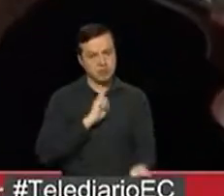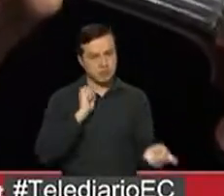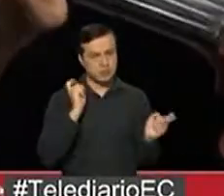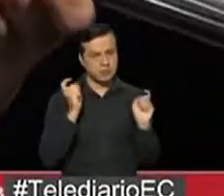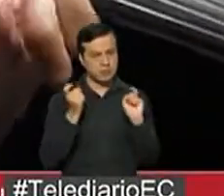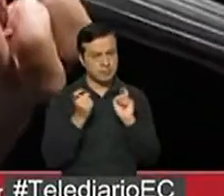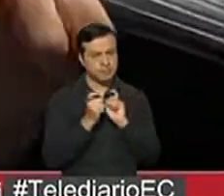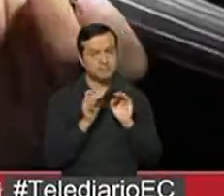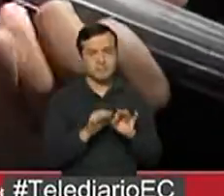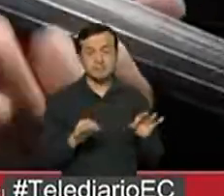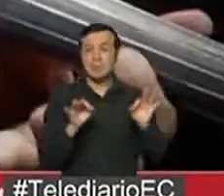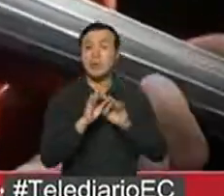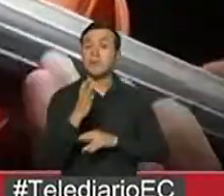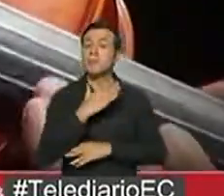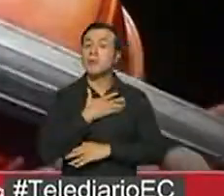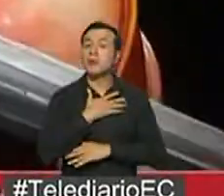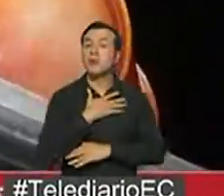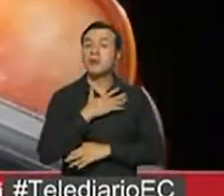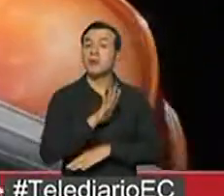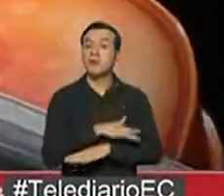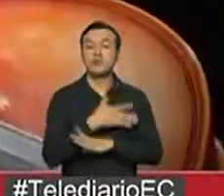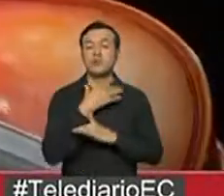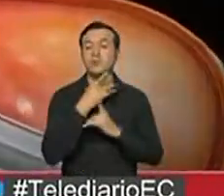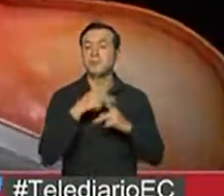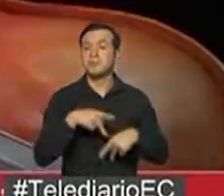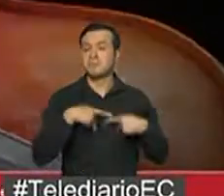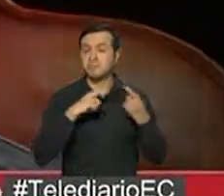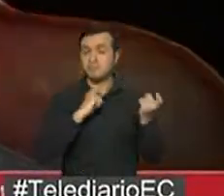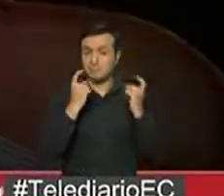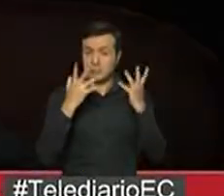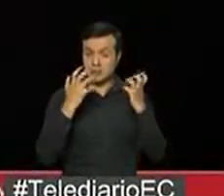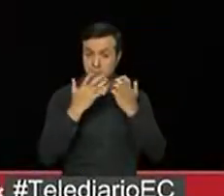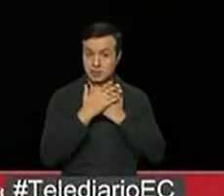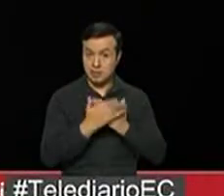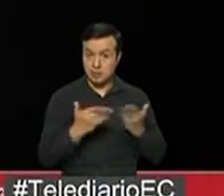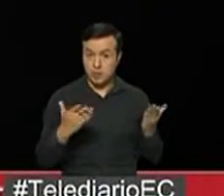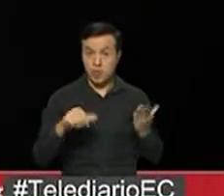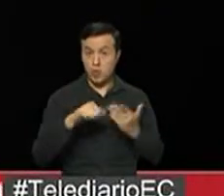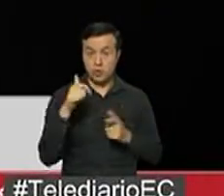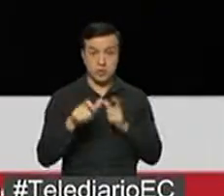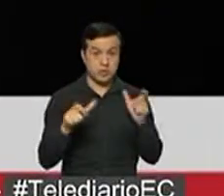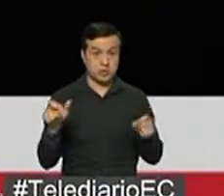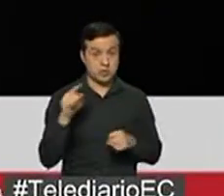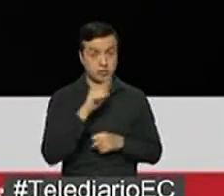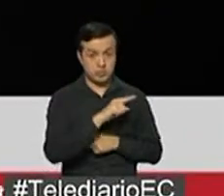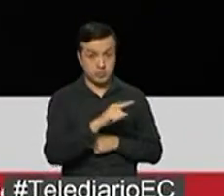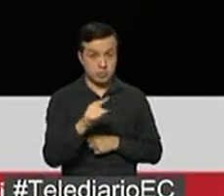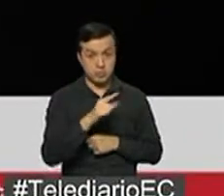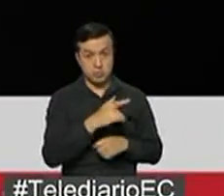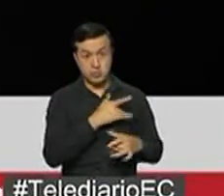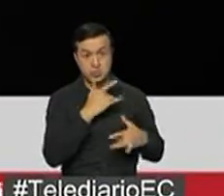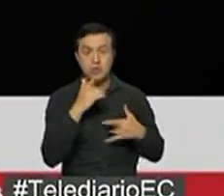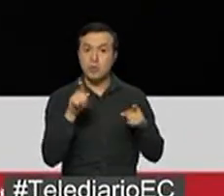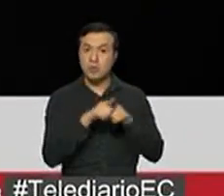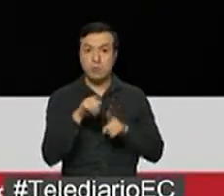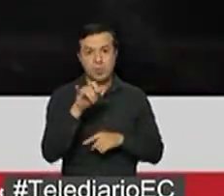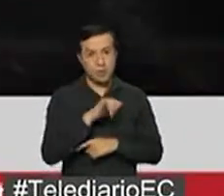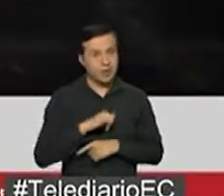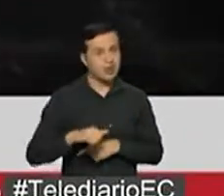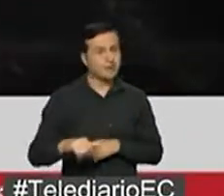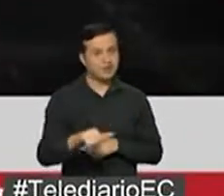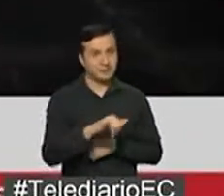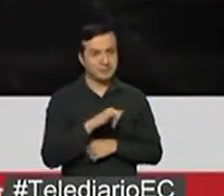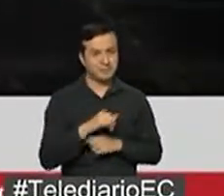a mí la música me cambió la vida quisiera que otras personas experimenten lo mismo